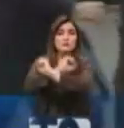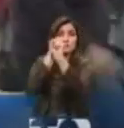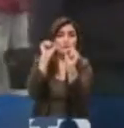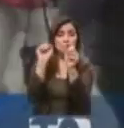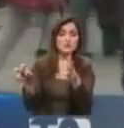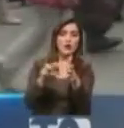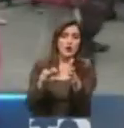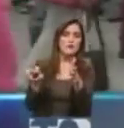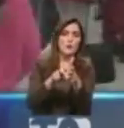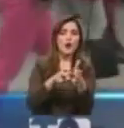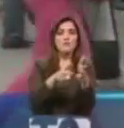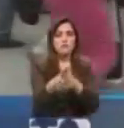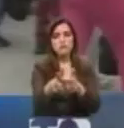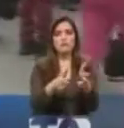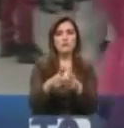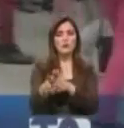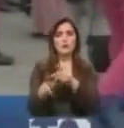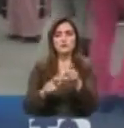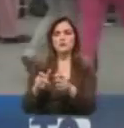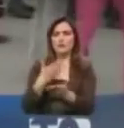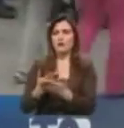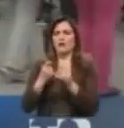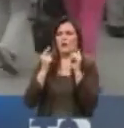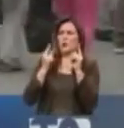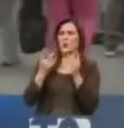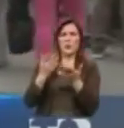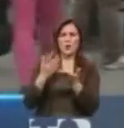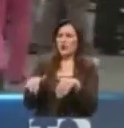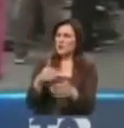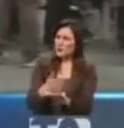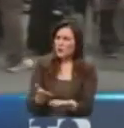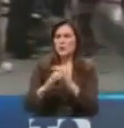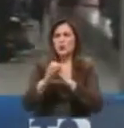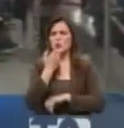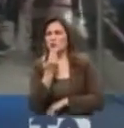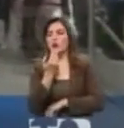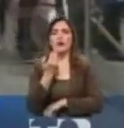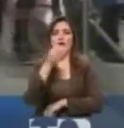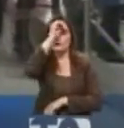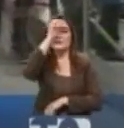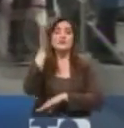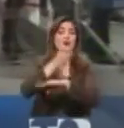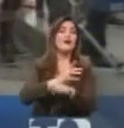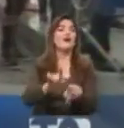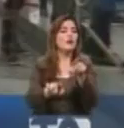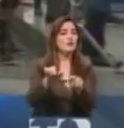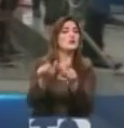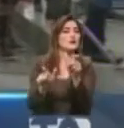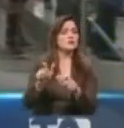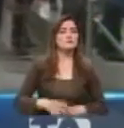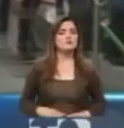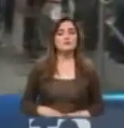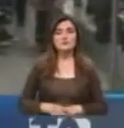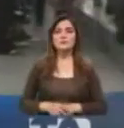mañana hasta este sitio y que se encontraron con la sorpresa de este paro de actividades por parte del transporte público urbano de